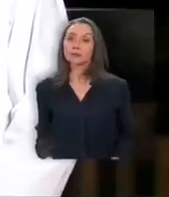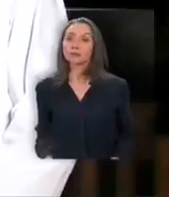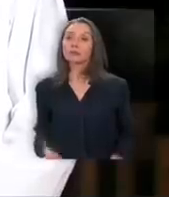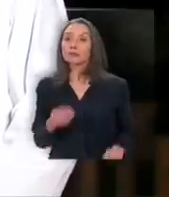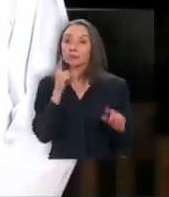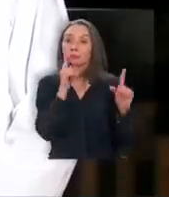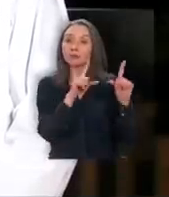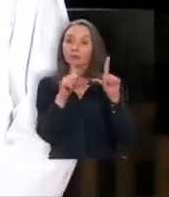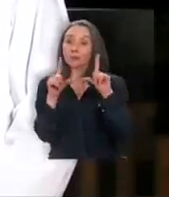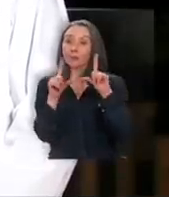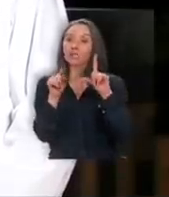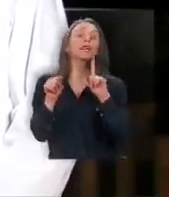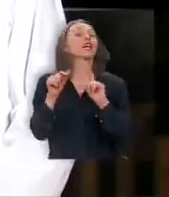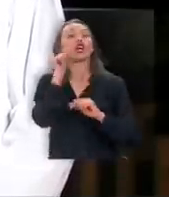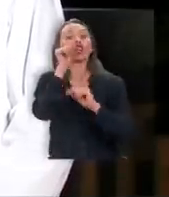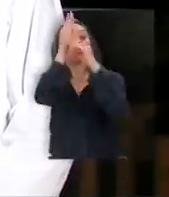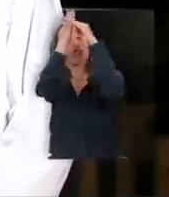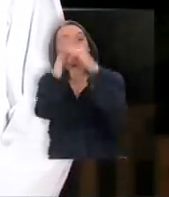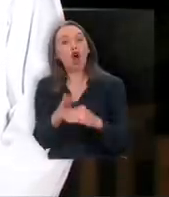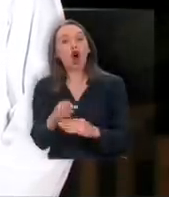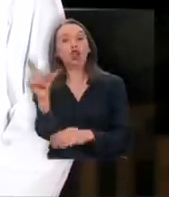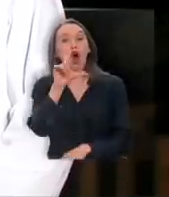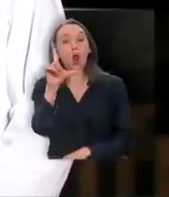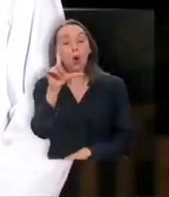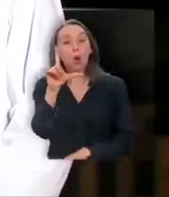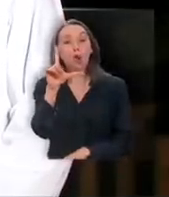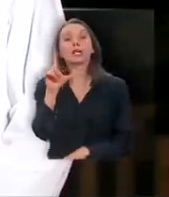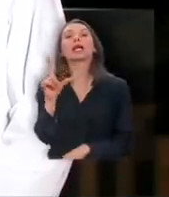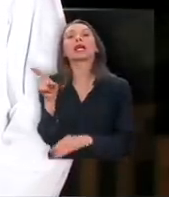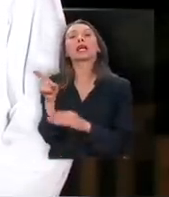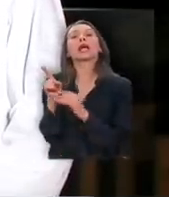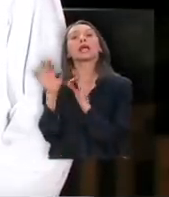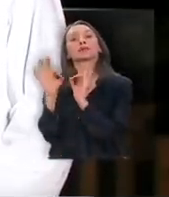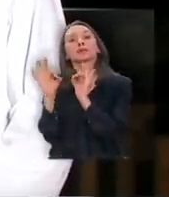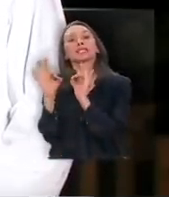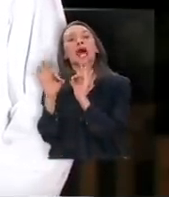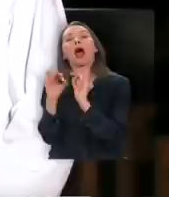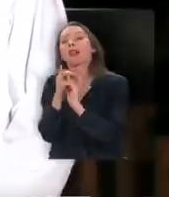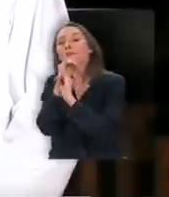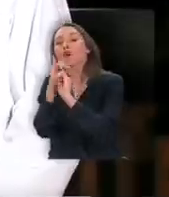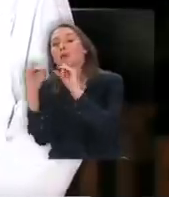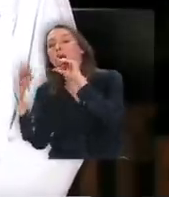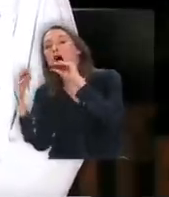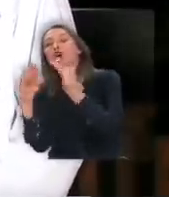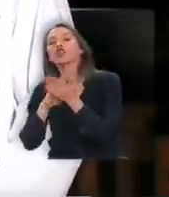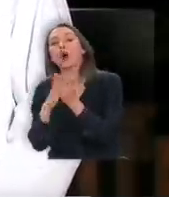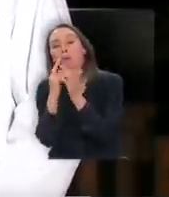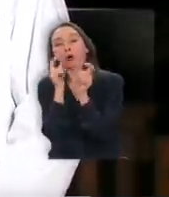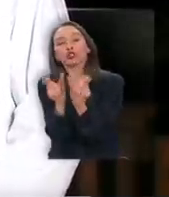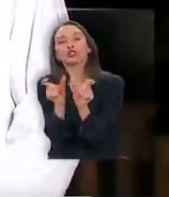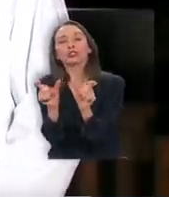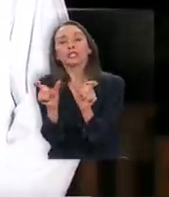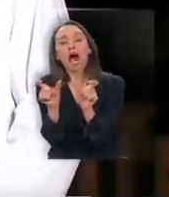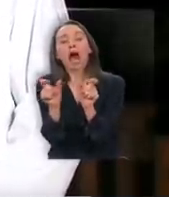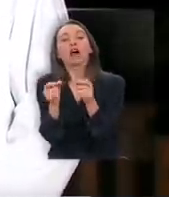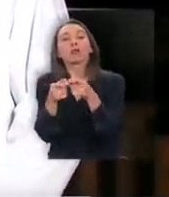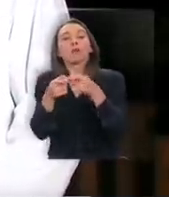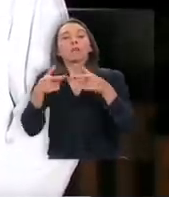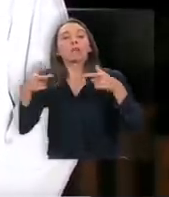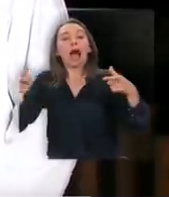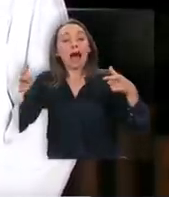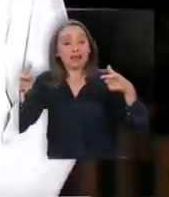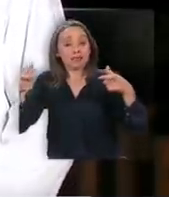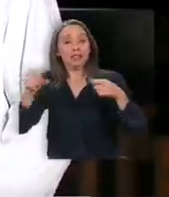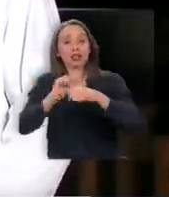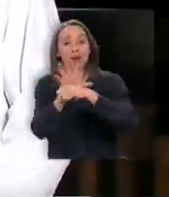Bueno, vamos a iniciar una sección todos los días lunes para ir monitoreando el avance del COVID-19. Con quienes ya ven en pantalla, el doctor Sebastián Ugarte, quien es jefe de